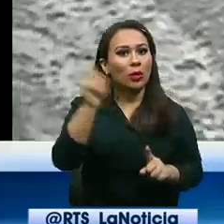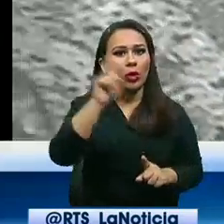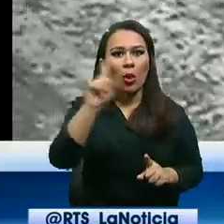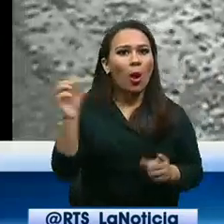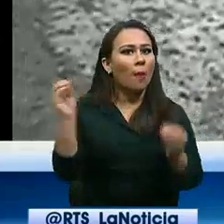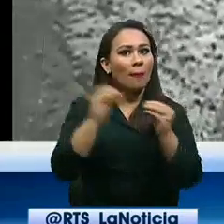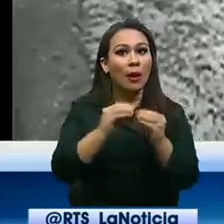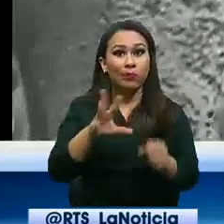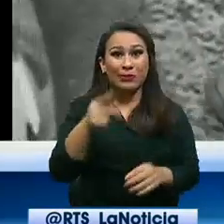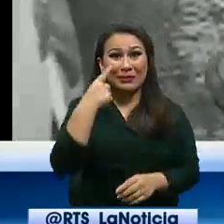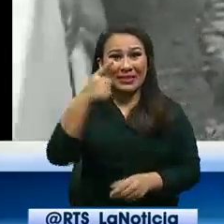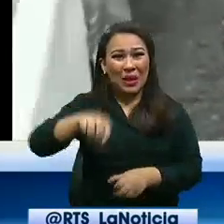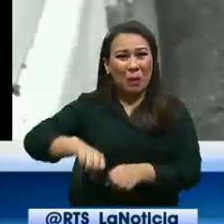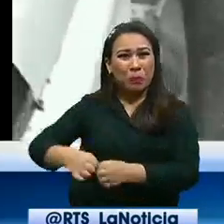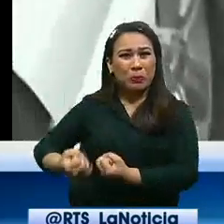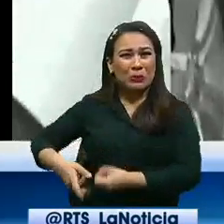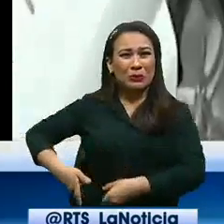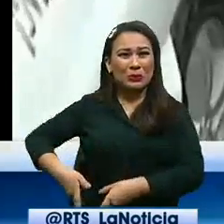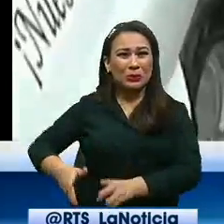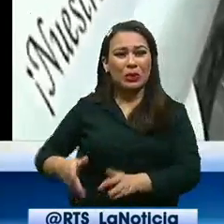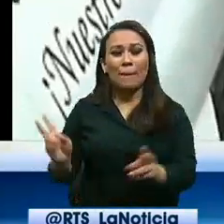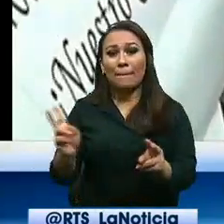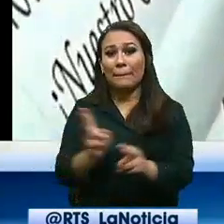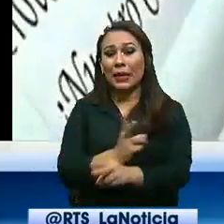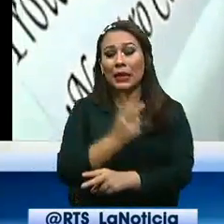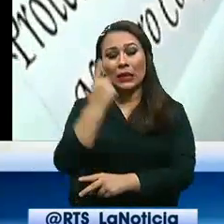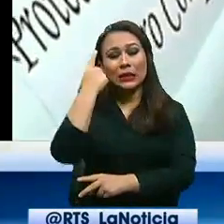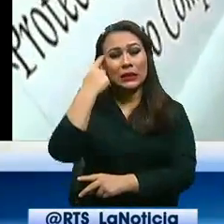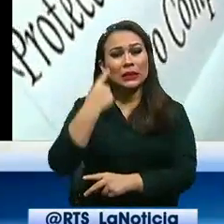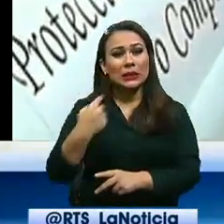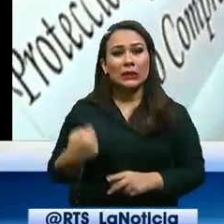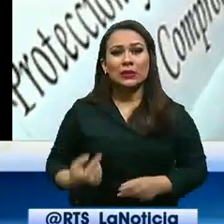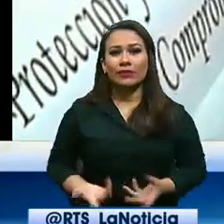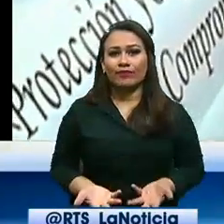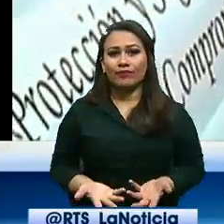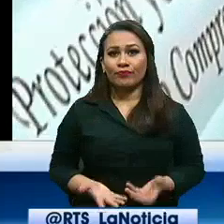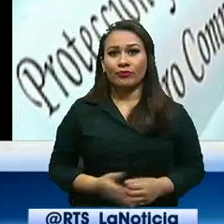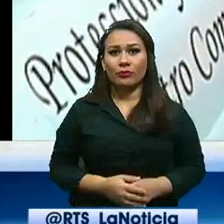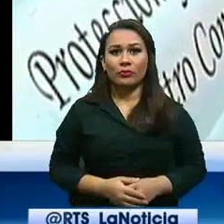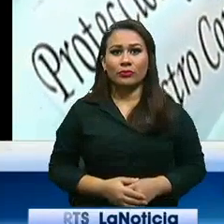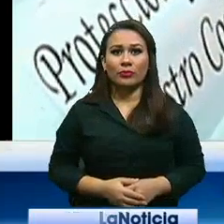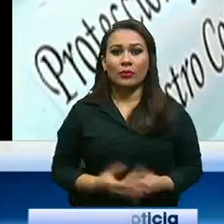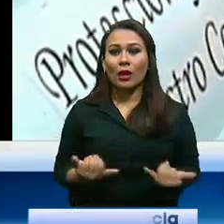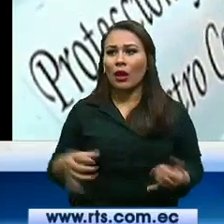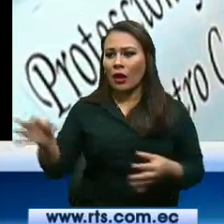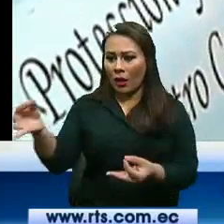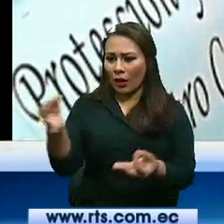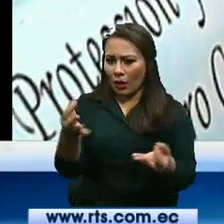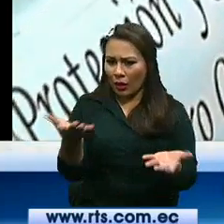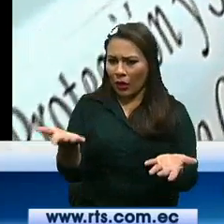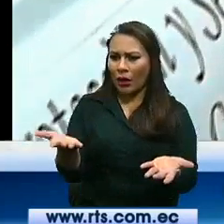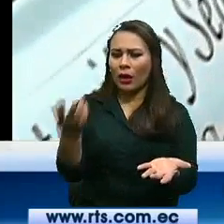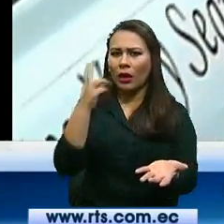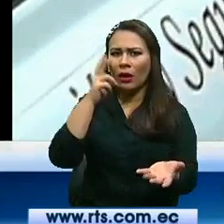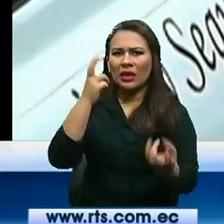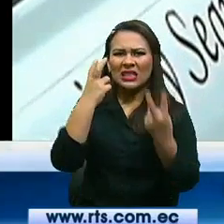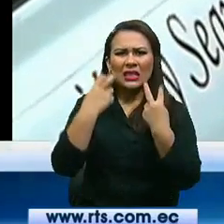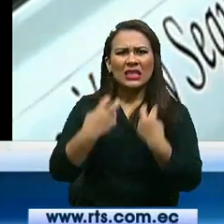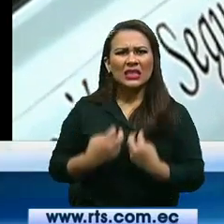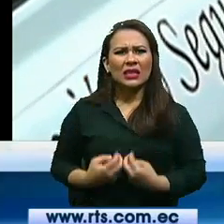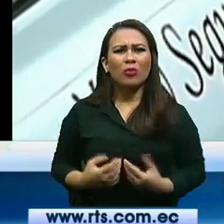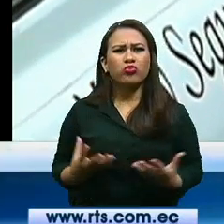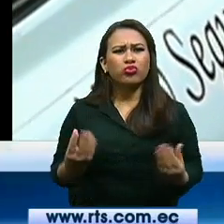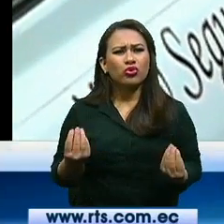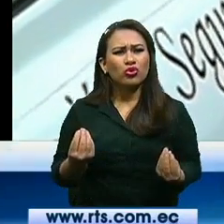trasladó hasta la fiscalía y luego a una casa de salud. En el momento de nuestra llegada nos entregan como calidad de detenido, ya presentando las heridas y los